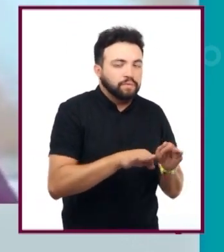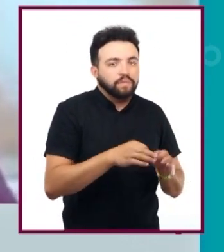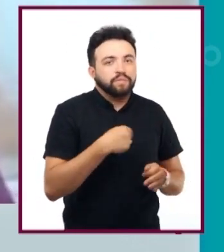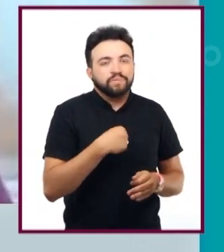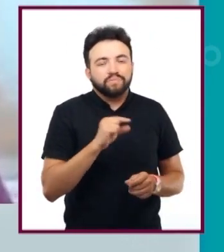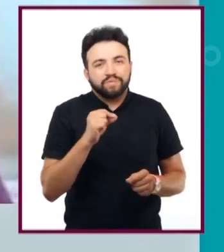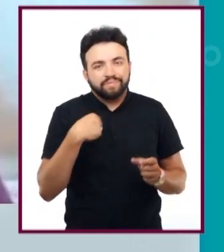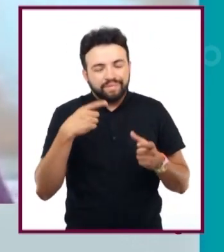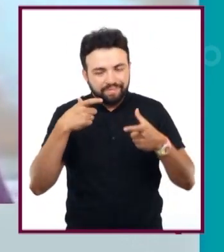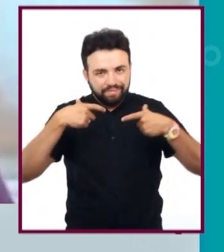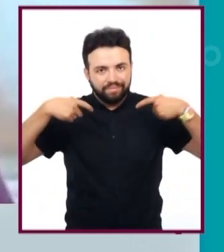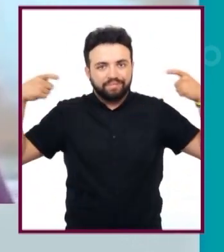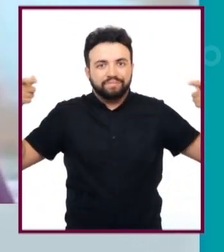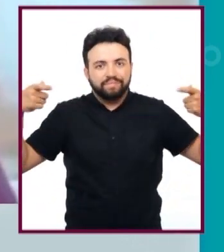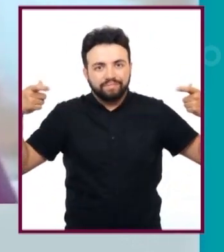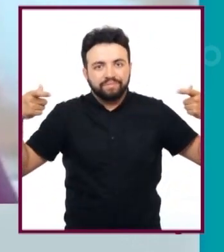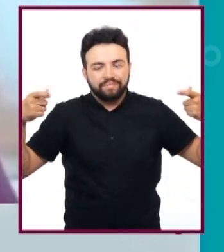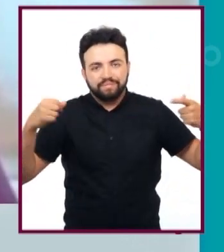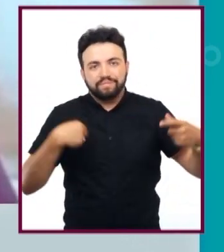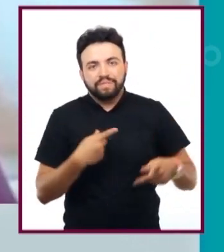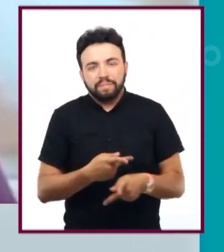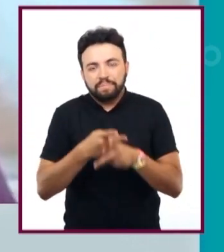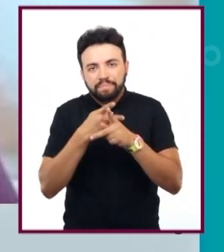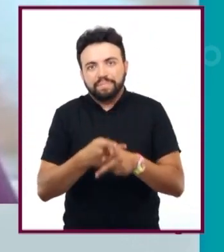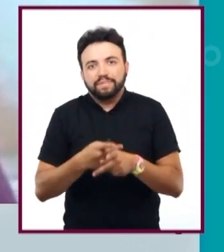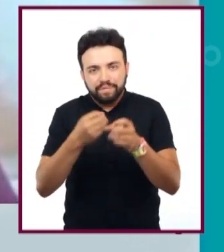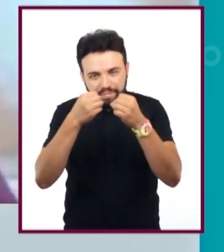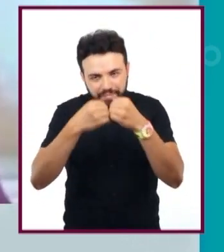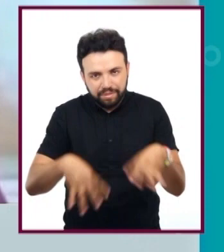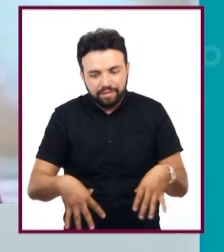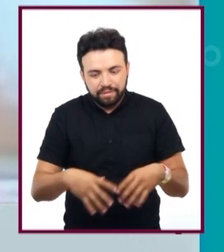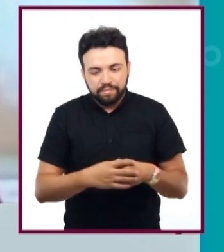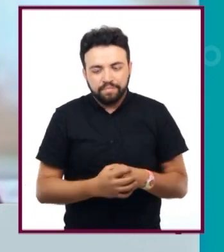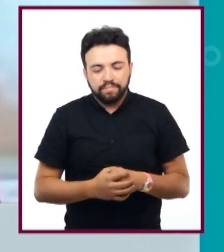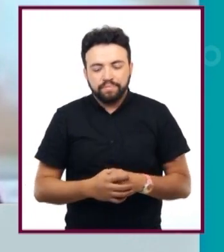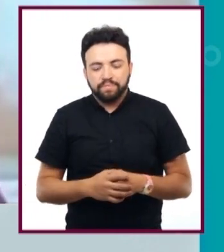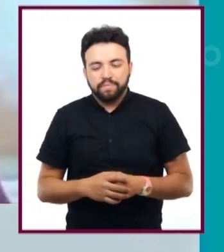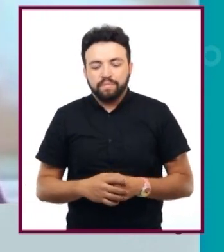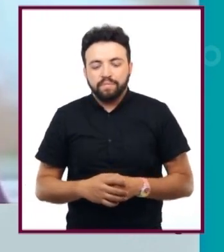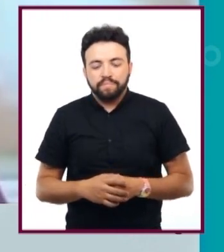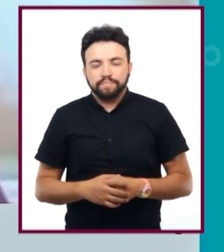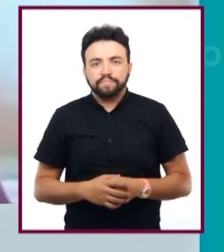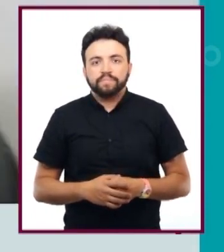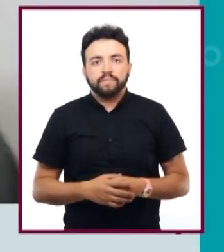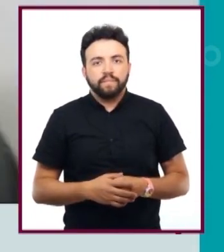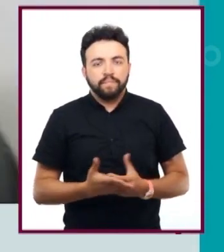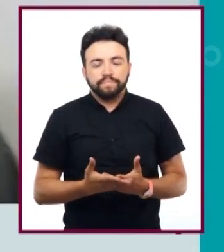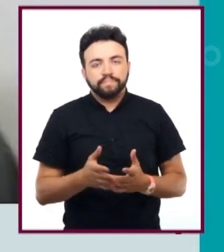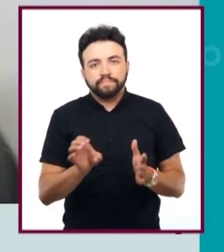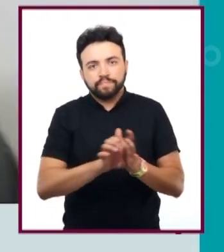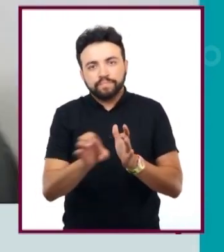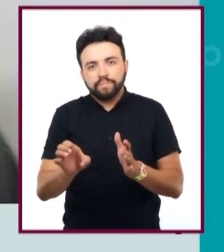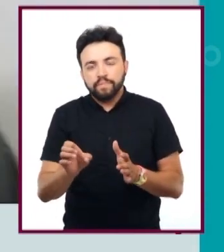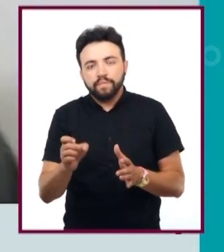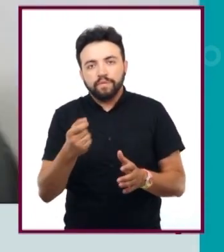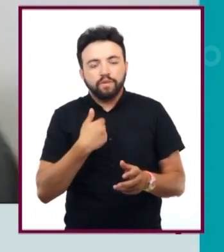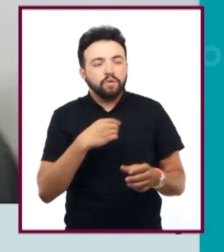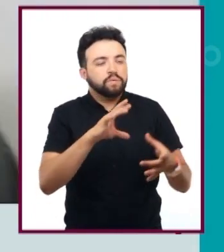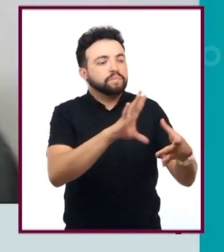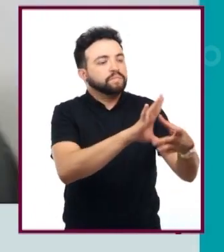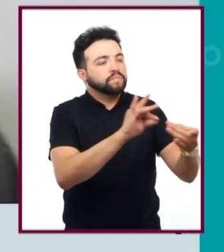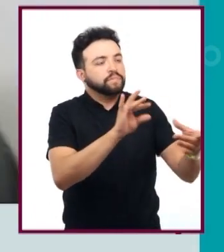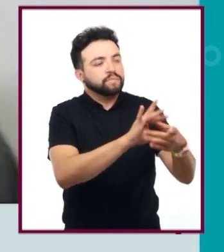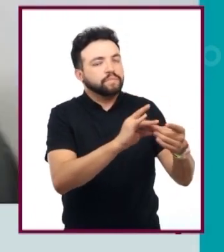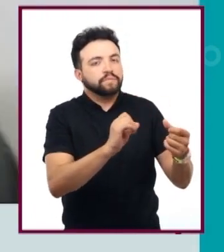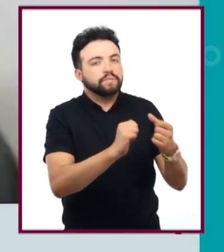persona y pues sí, a veces me estresan y me ponen impaciente. Pues son muchos los momentos, como